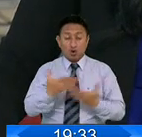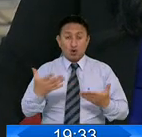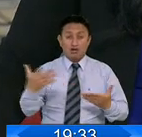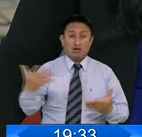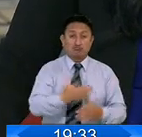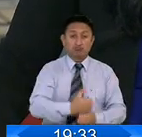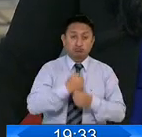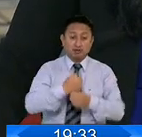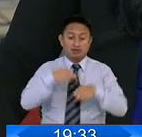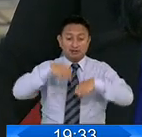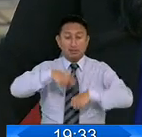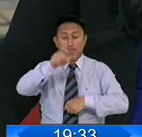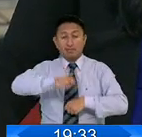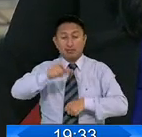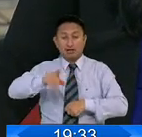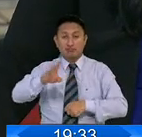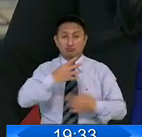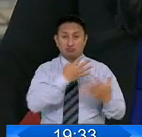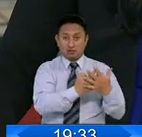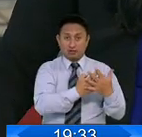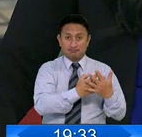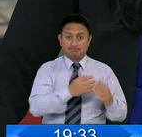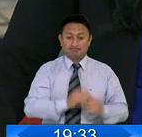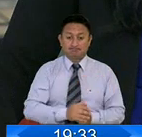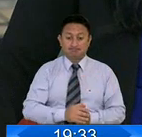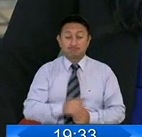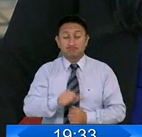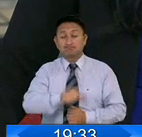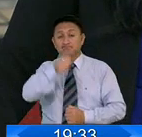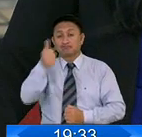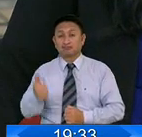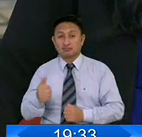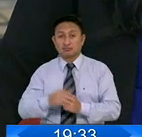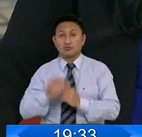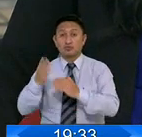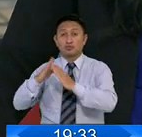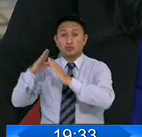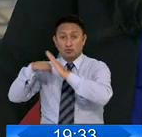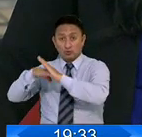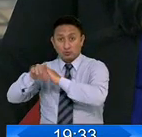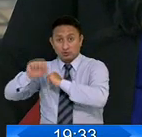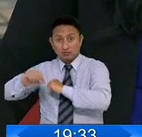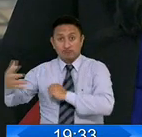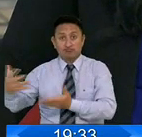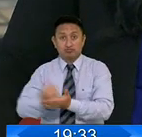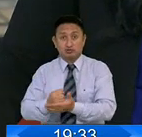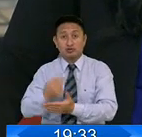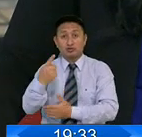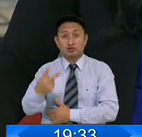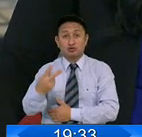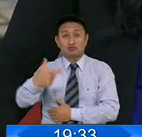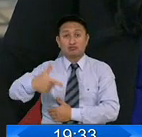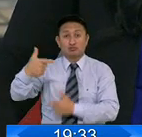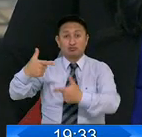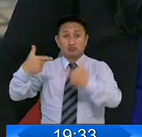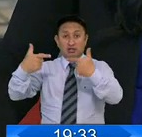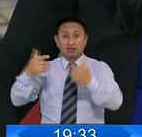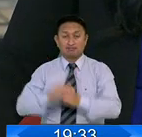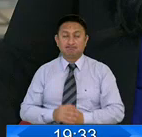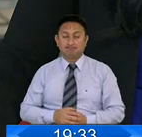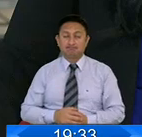recuperada y varias personas detenidas. En otro caso, un allanamiento permitió el decomiso de 2 armas de fuego y